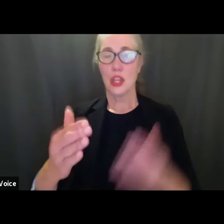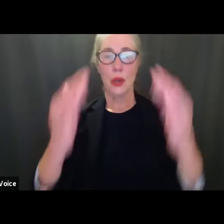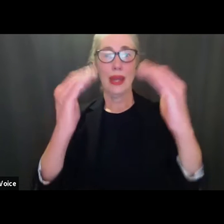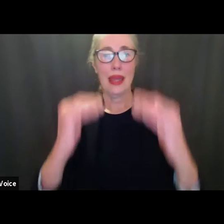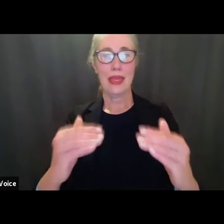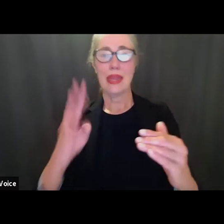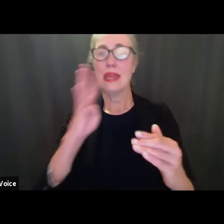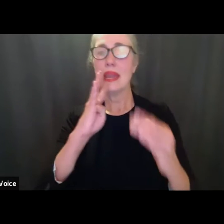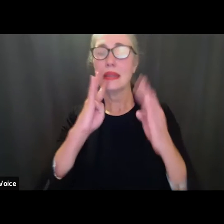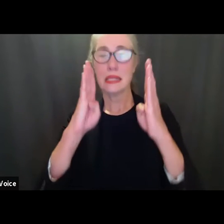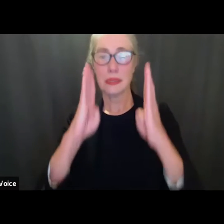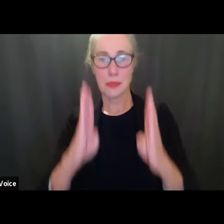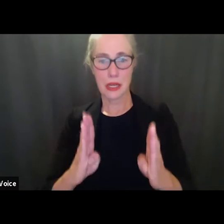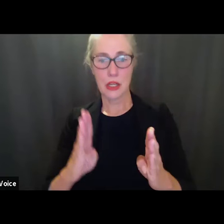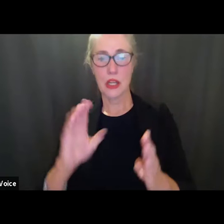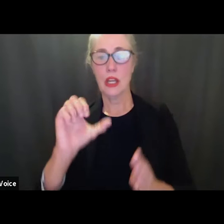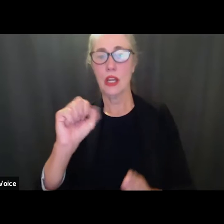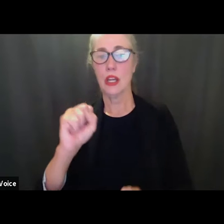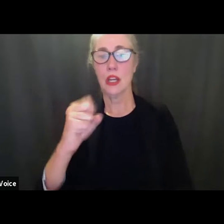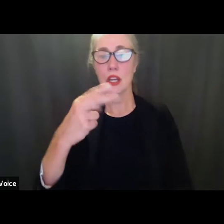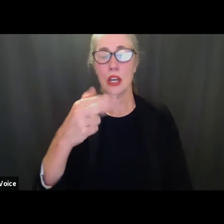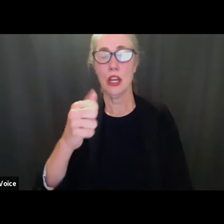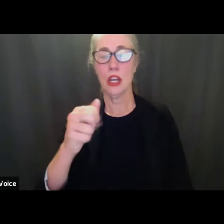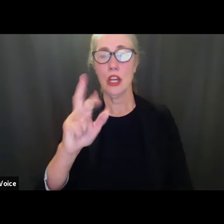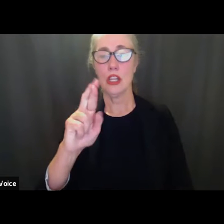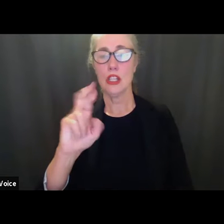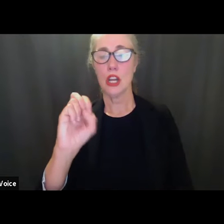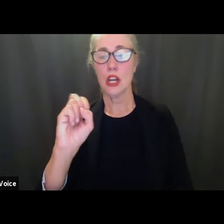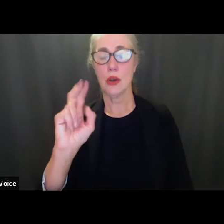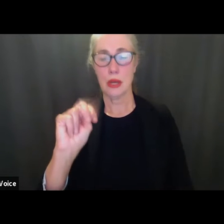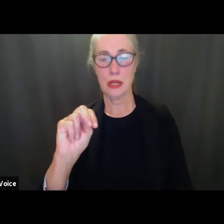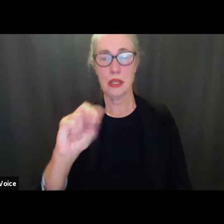Gracias. La próxima persona es Sharon Jagodka.